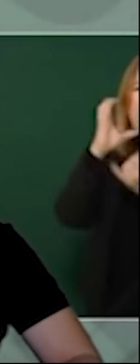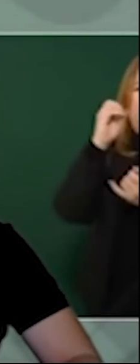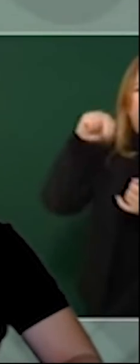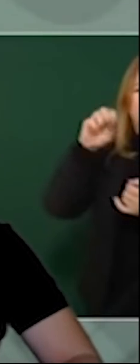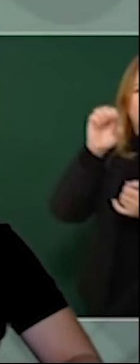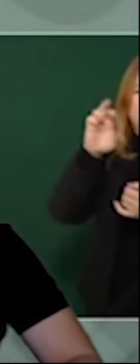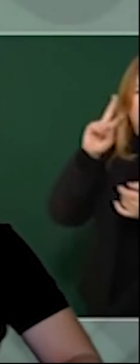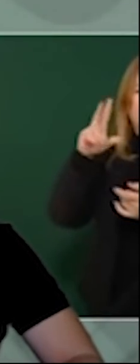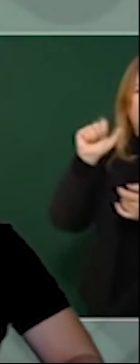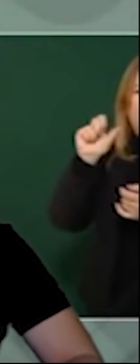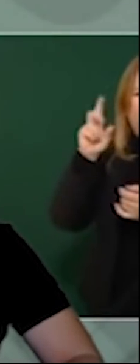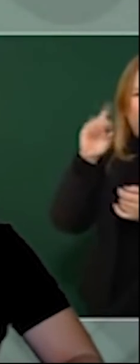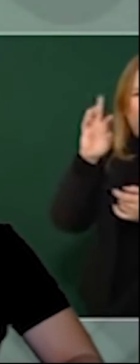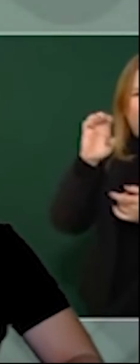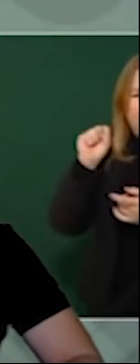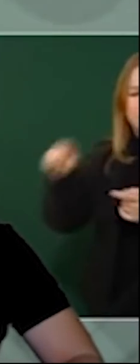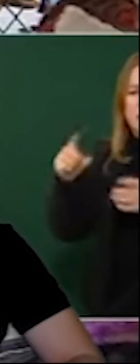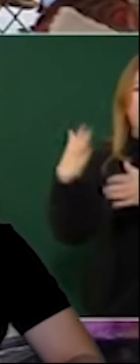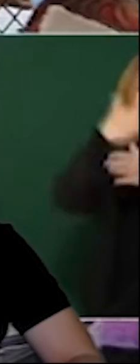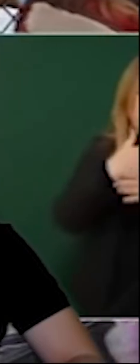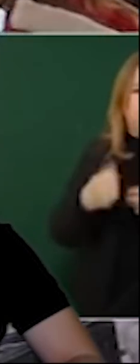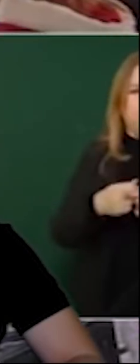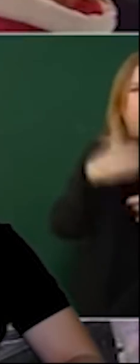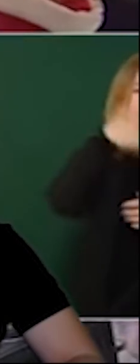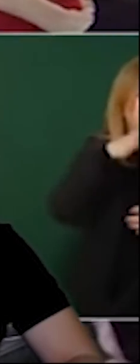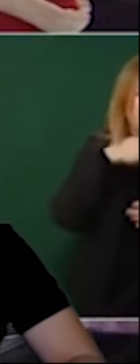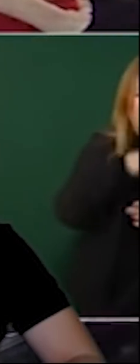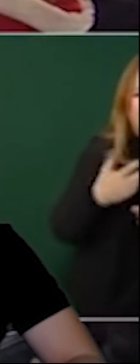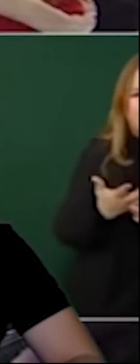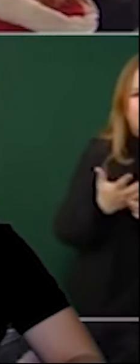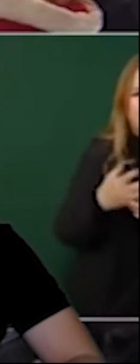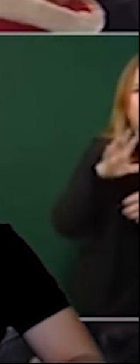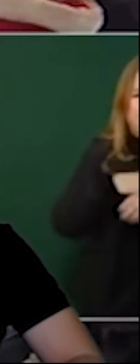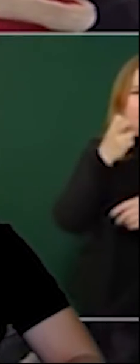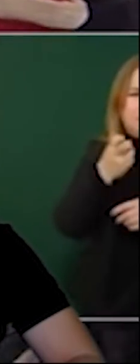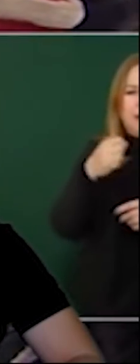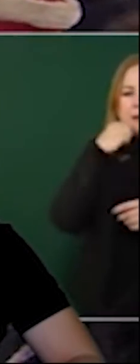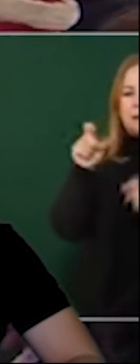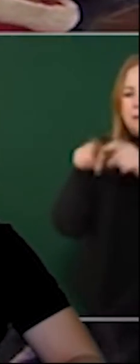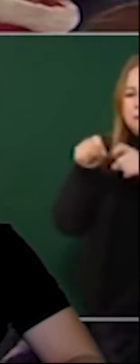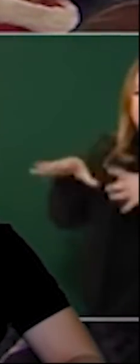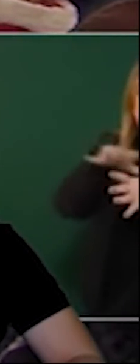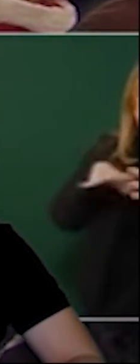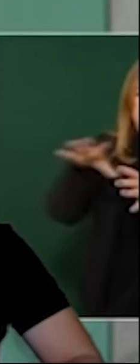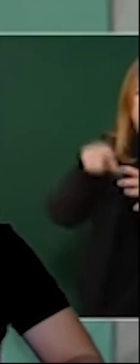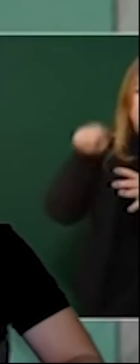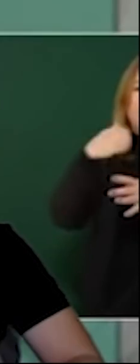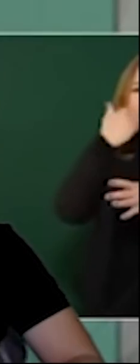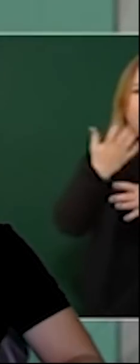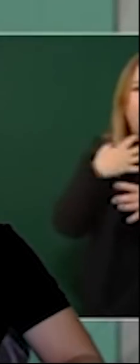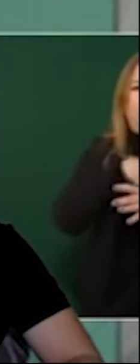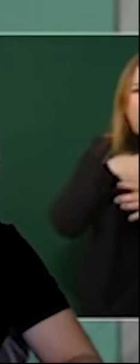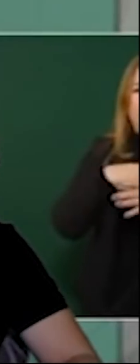Entonces, ellos están contentos y apoyando